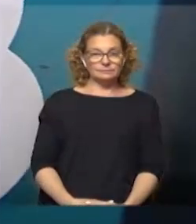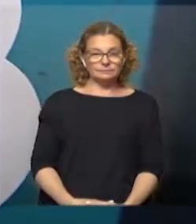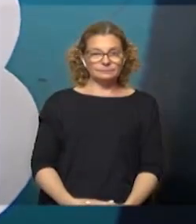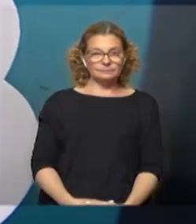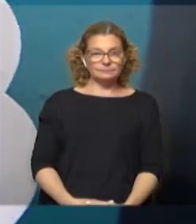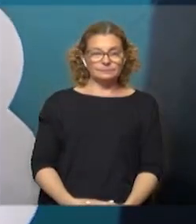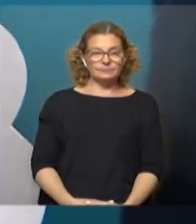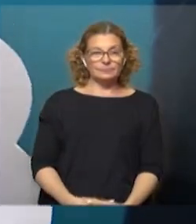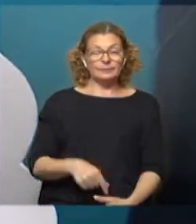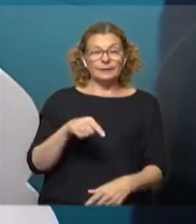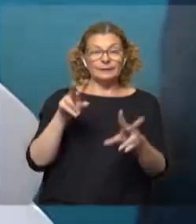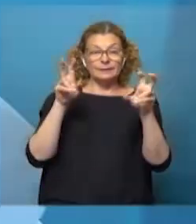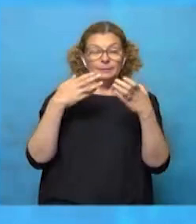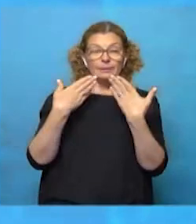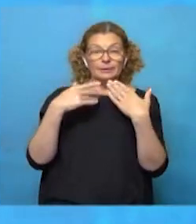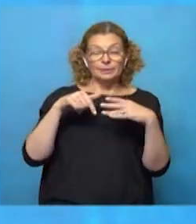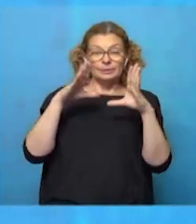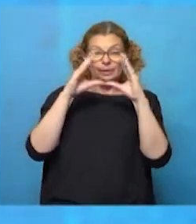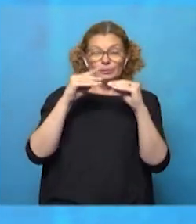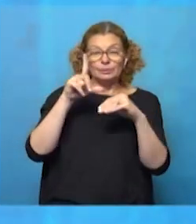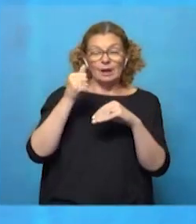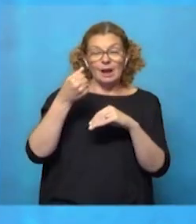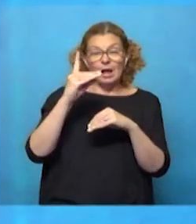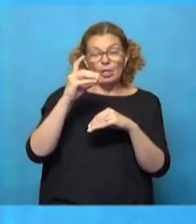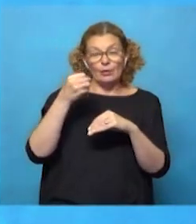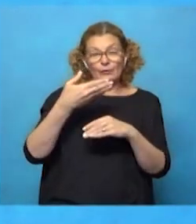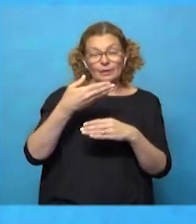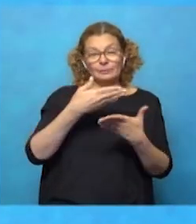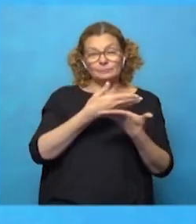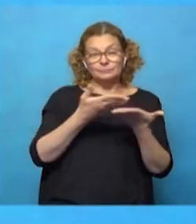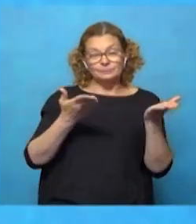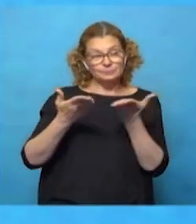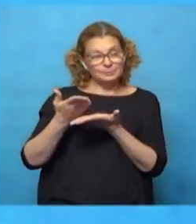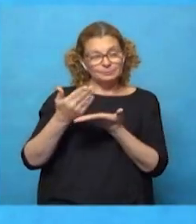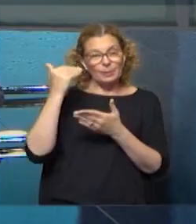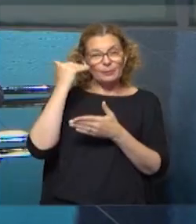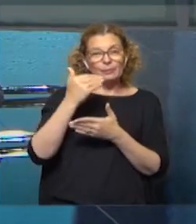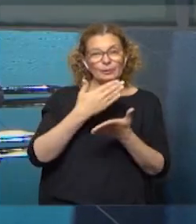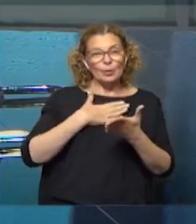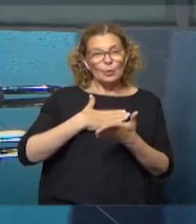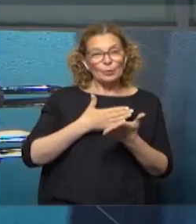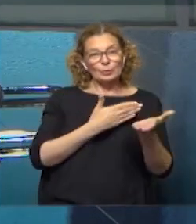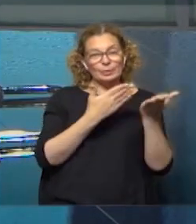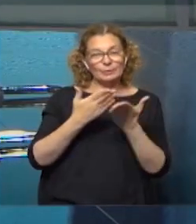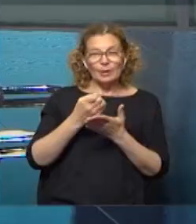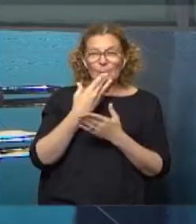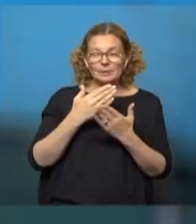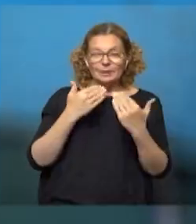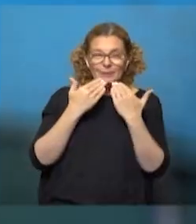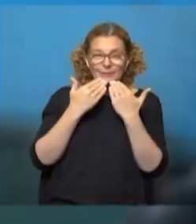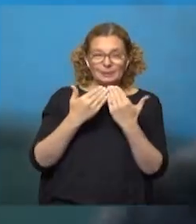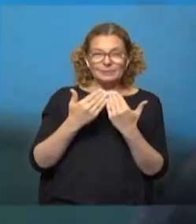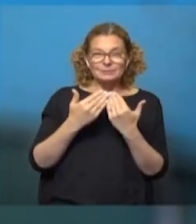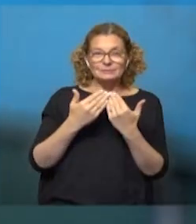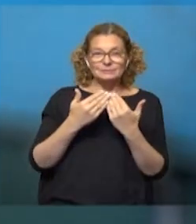y este tema estaremos hablando de esta noche en vivo aquí en la pantalla de TV ciudad con el profesor Carlos los demás y Carlos un gusto recibirte acá cómo andas bienvenido muy